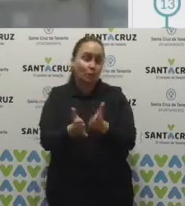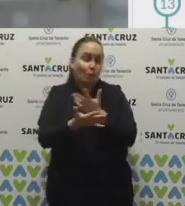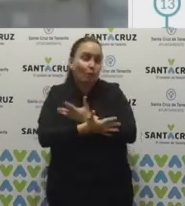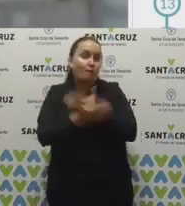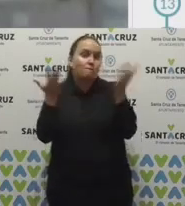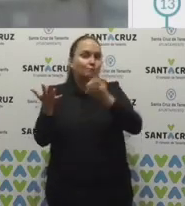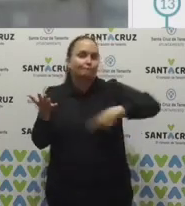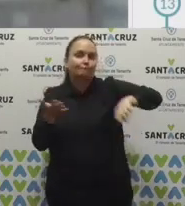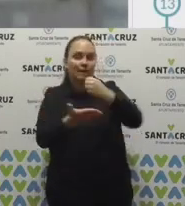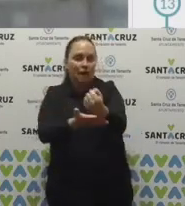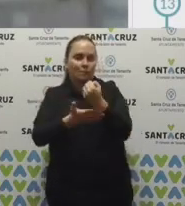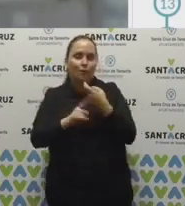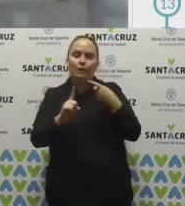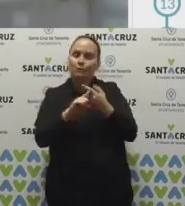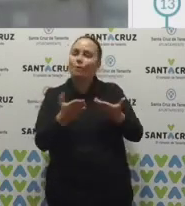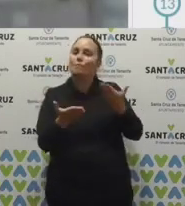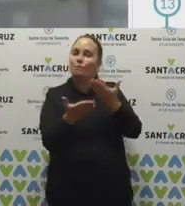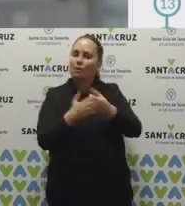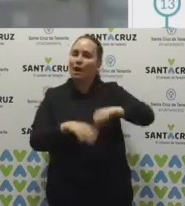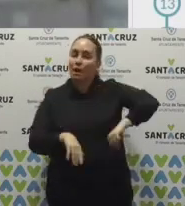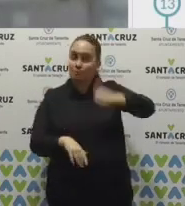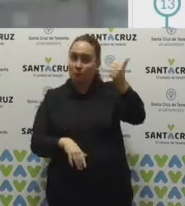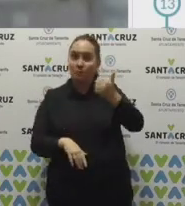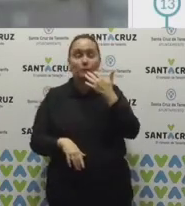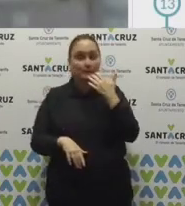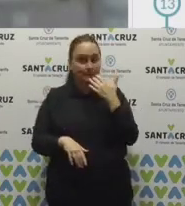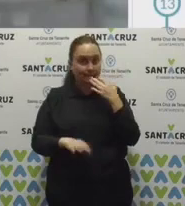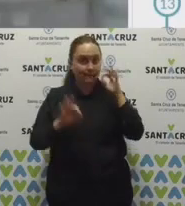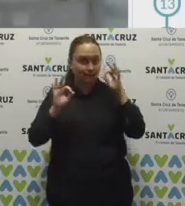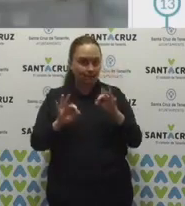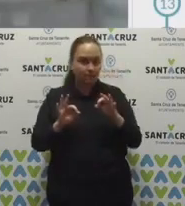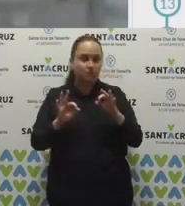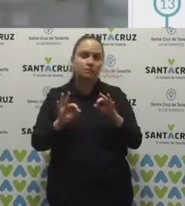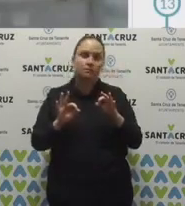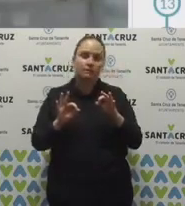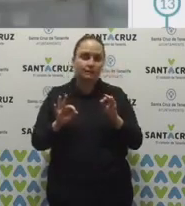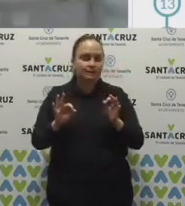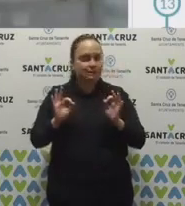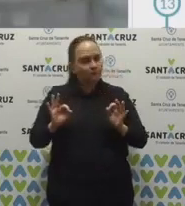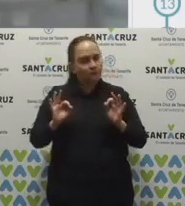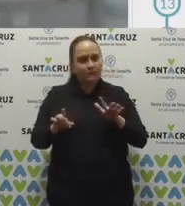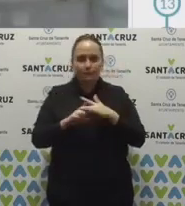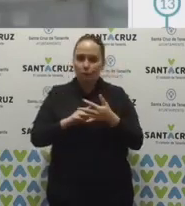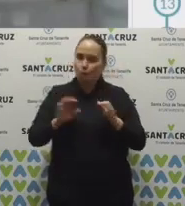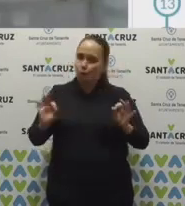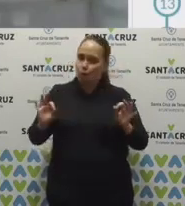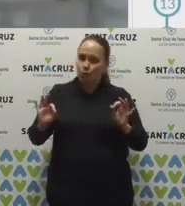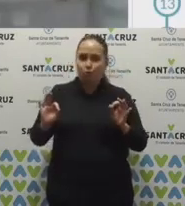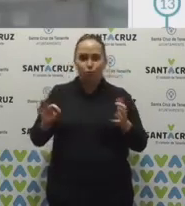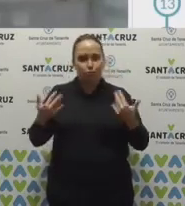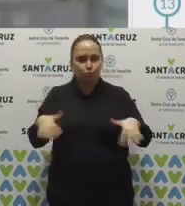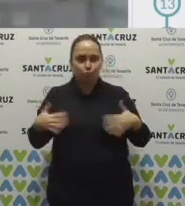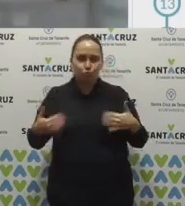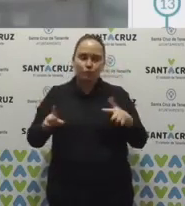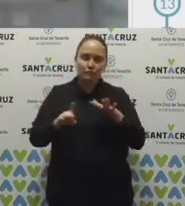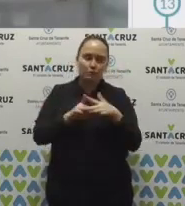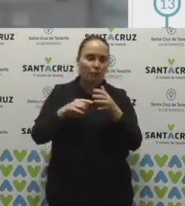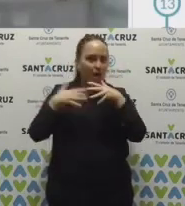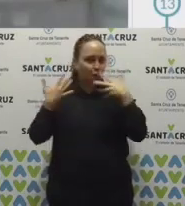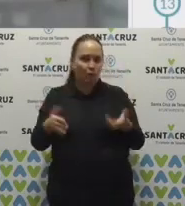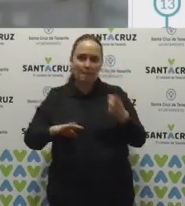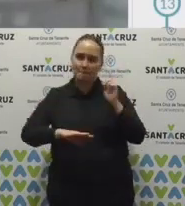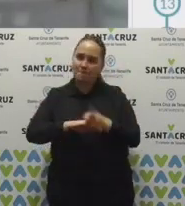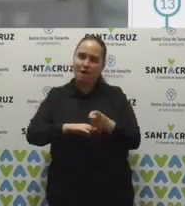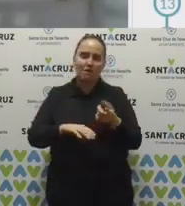para la aprobación de esta opción ya que sobre todo en estos momentos como como estamos que impone actuar y